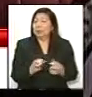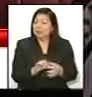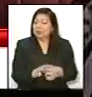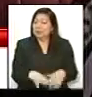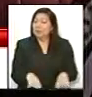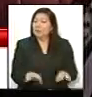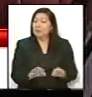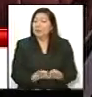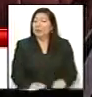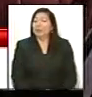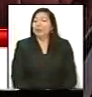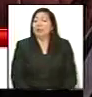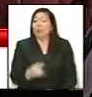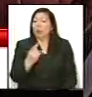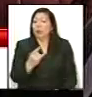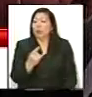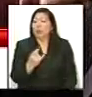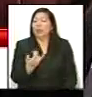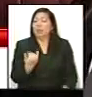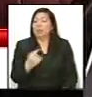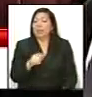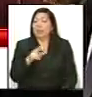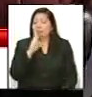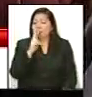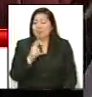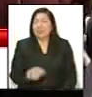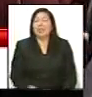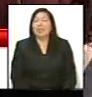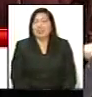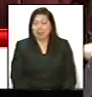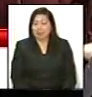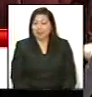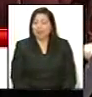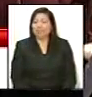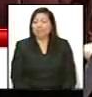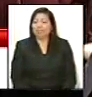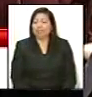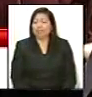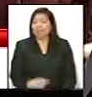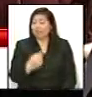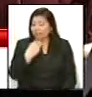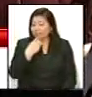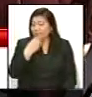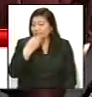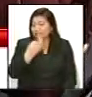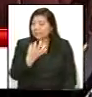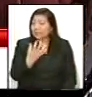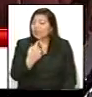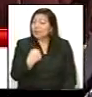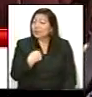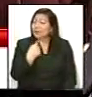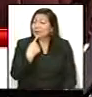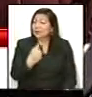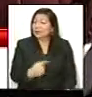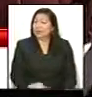importante, es lo urgente y lo fundamental para el país. Yo quiero, presidenta, de verdad lo digo,